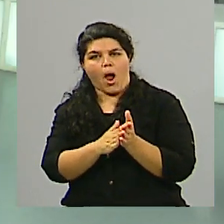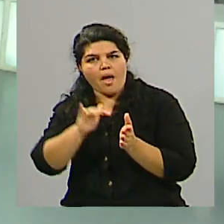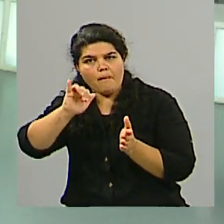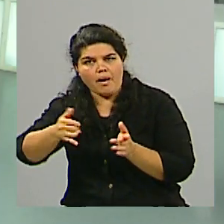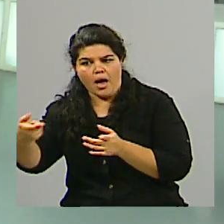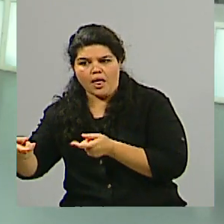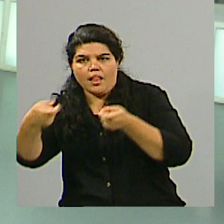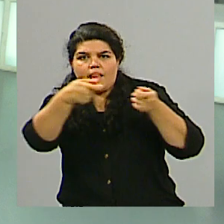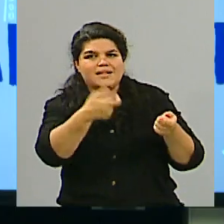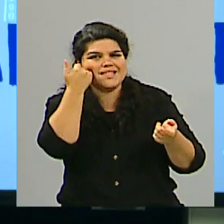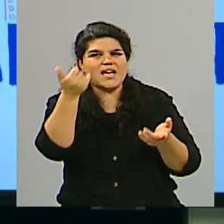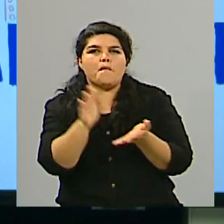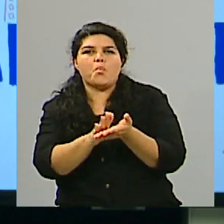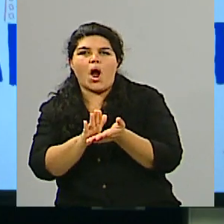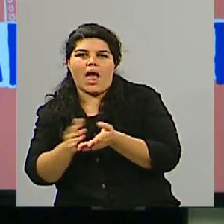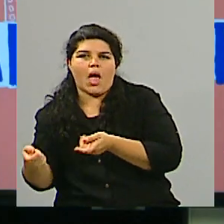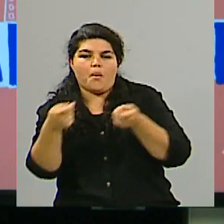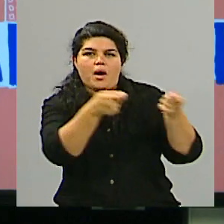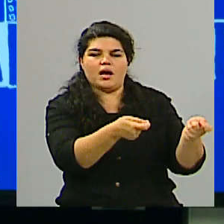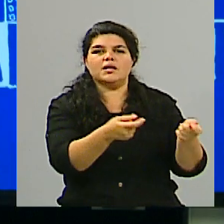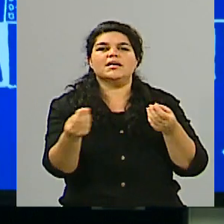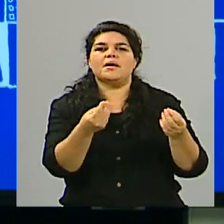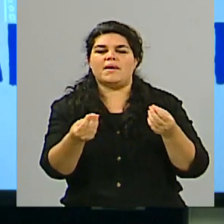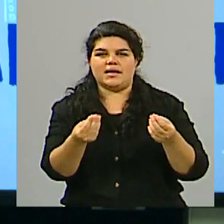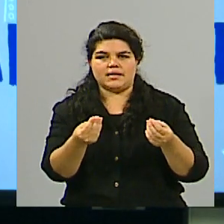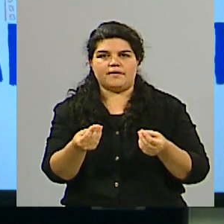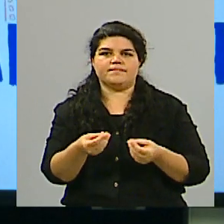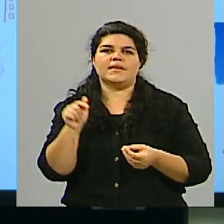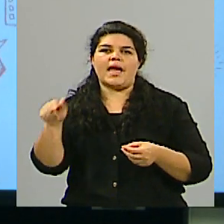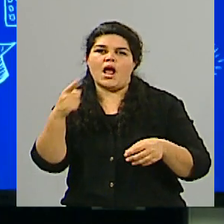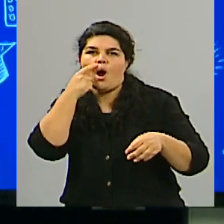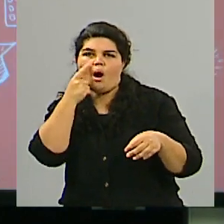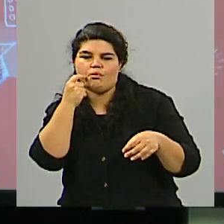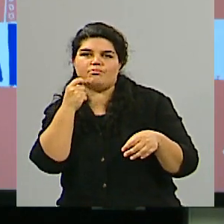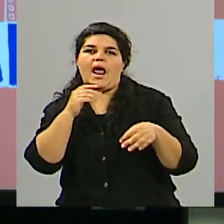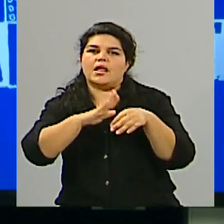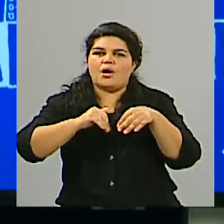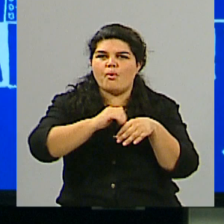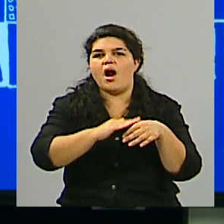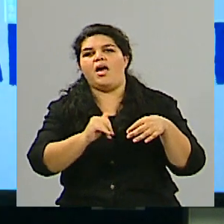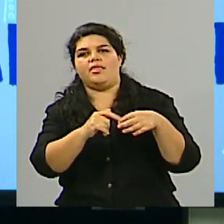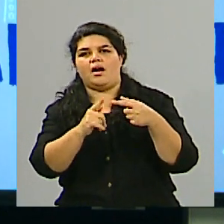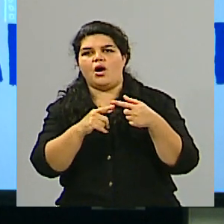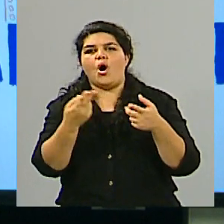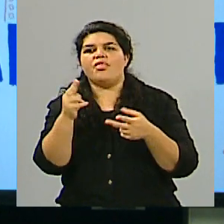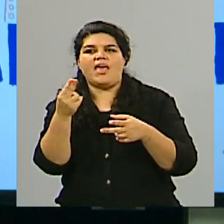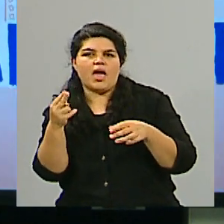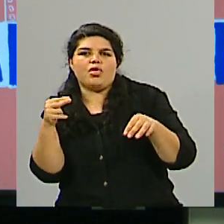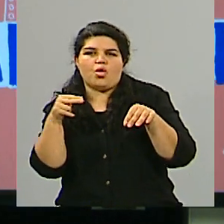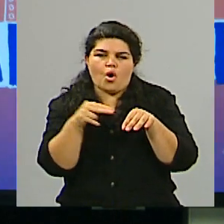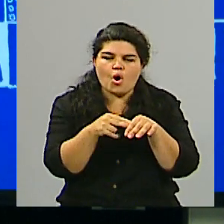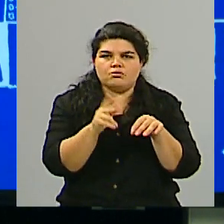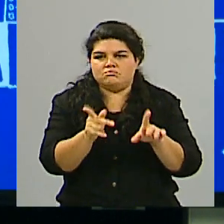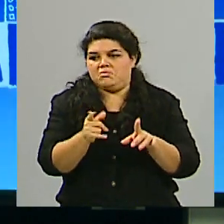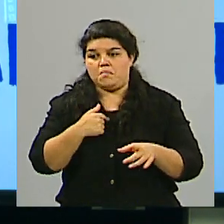sentencia, que es que él le practica contra su voluntad sexo oral y que él le introduce sus dedos, en lo que en